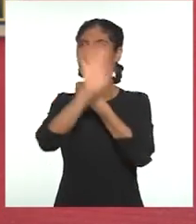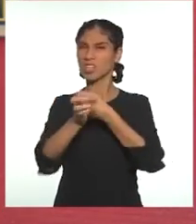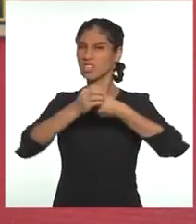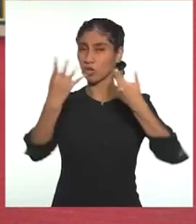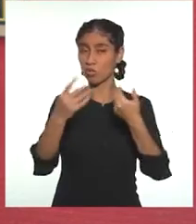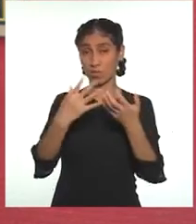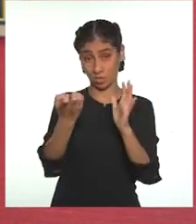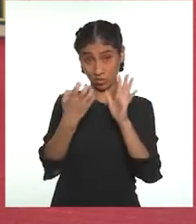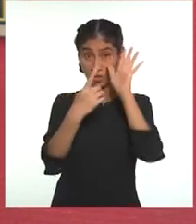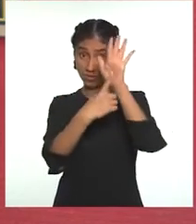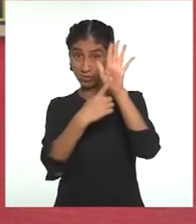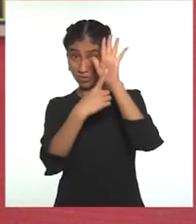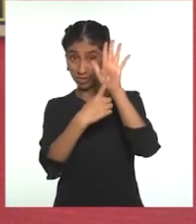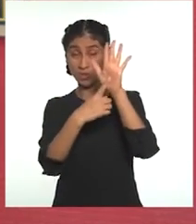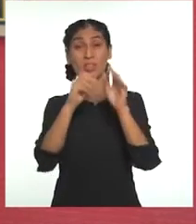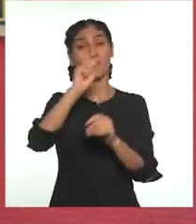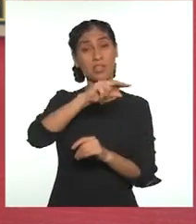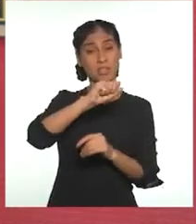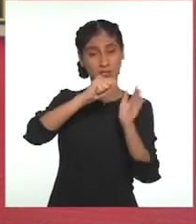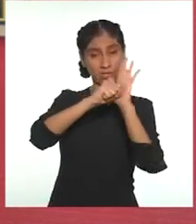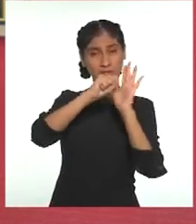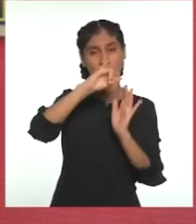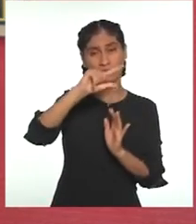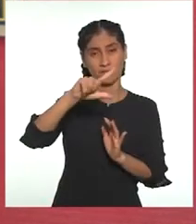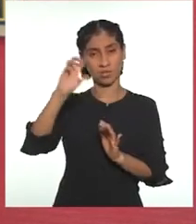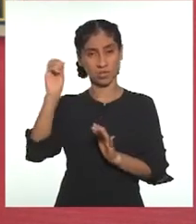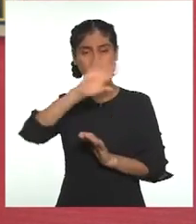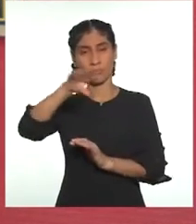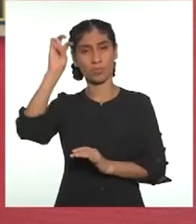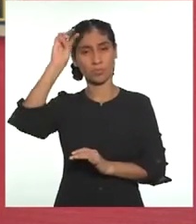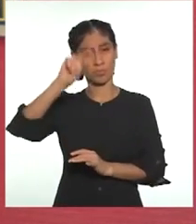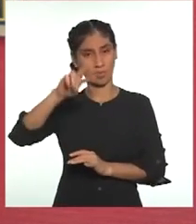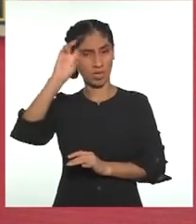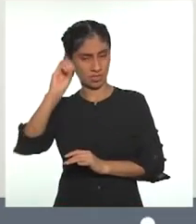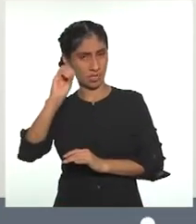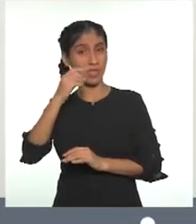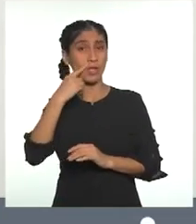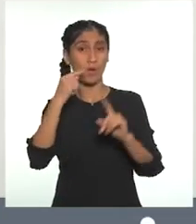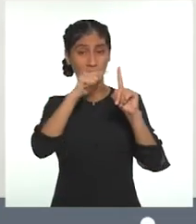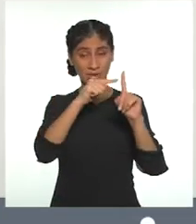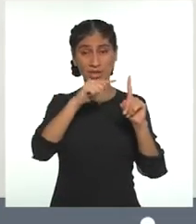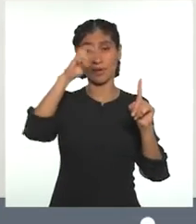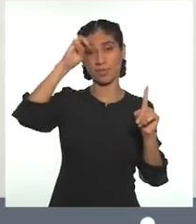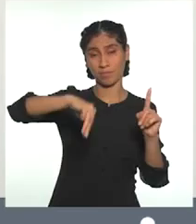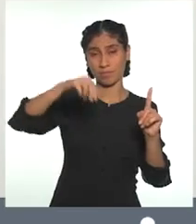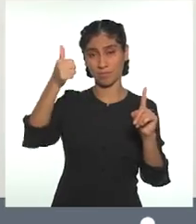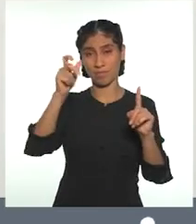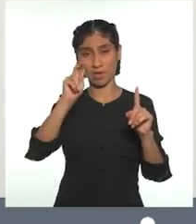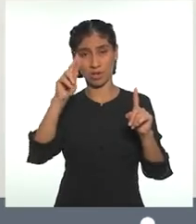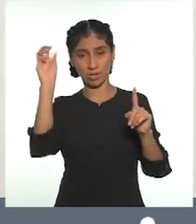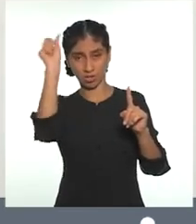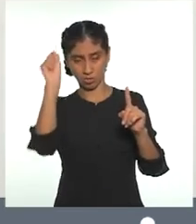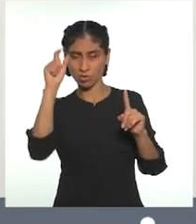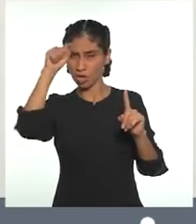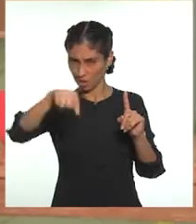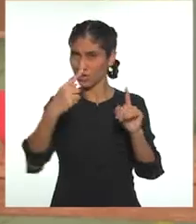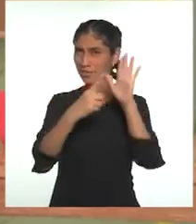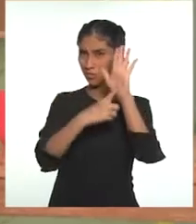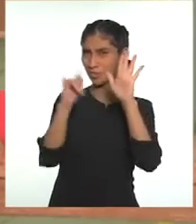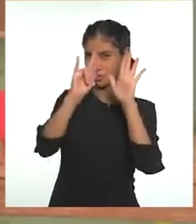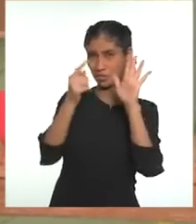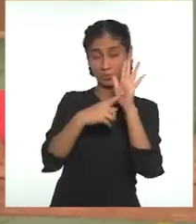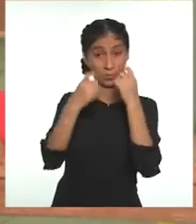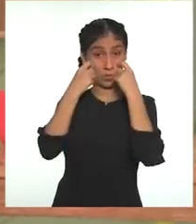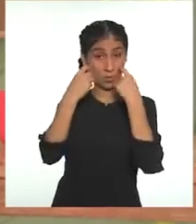epidemias, salud y sociedad en el Perú del siglo XX del historiador Marcos Cueto. Esa es una de las fuentes que estoy usando.